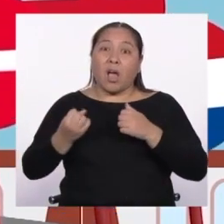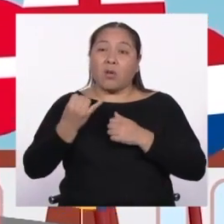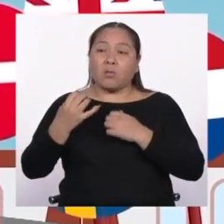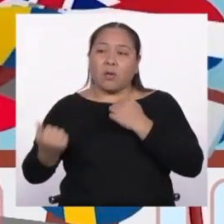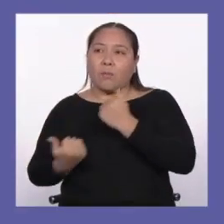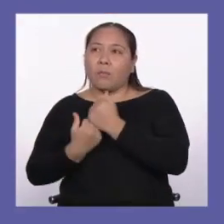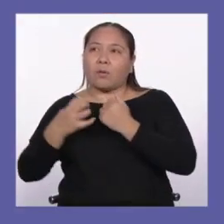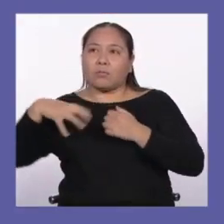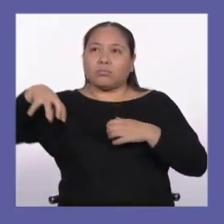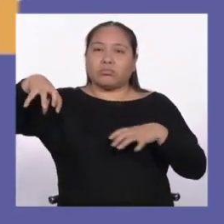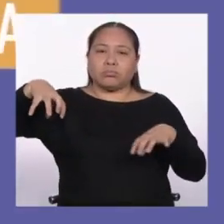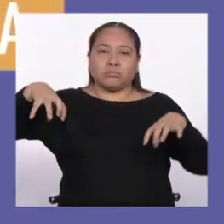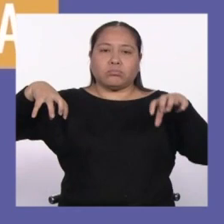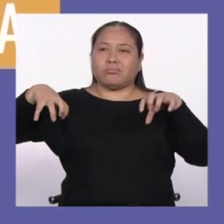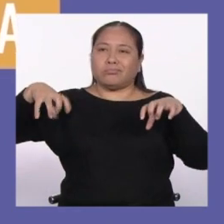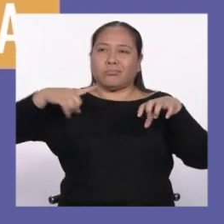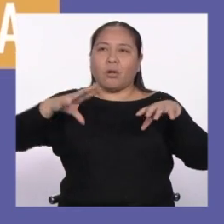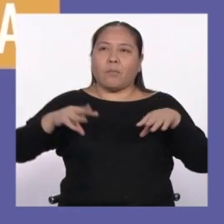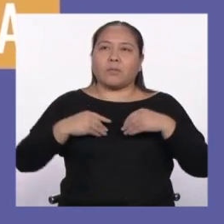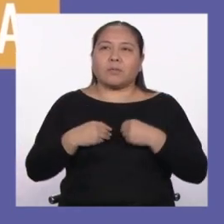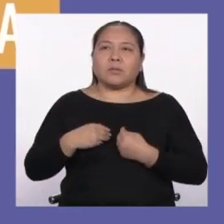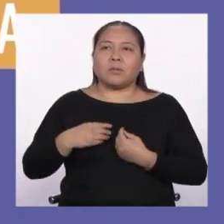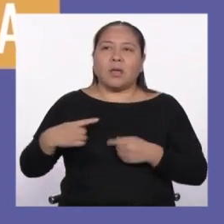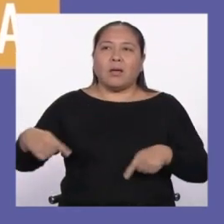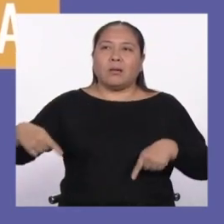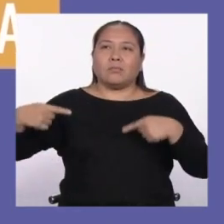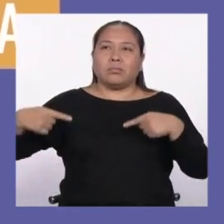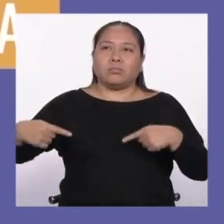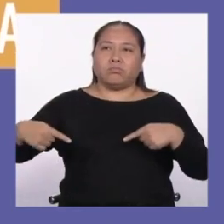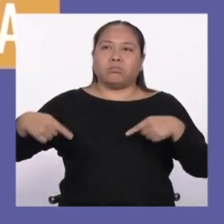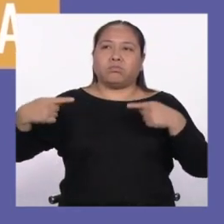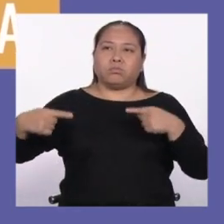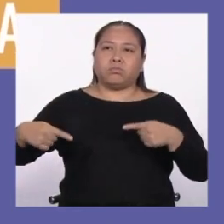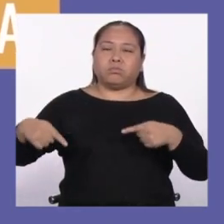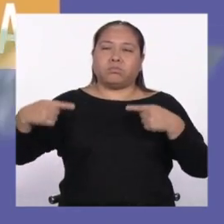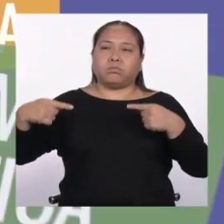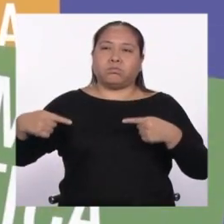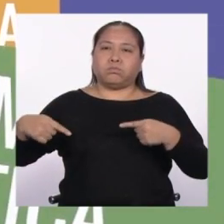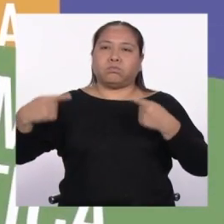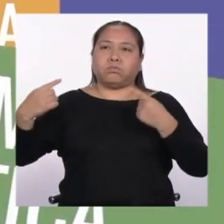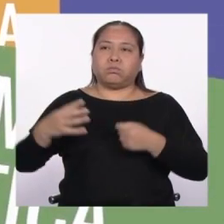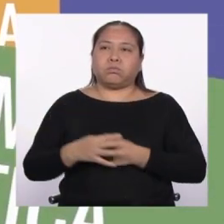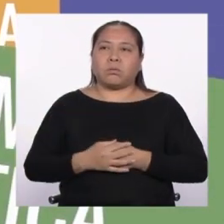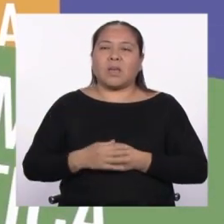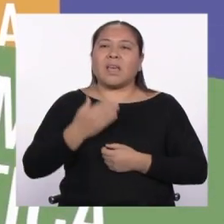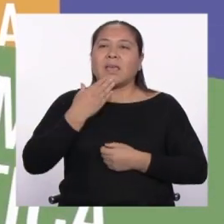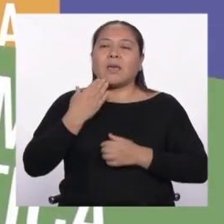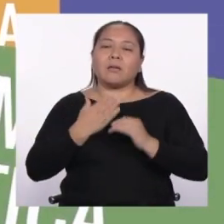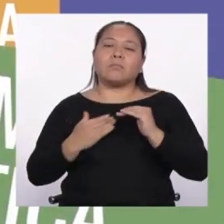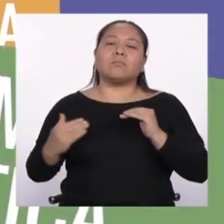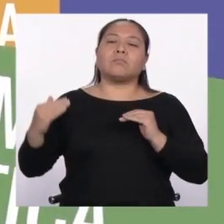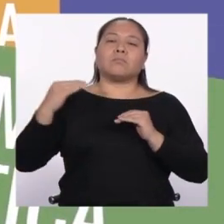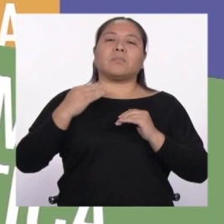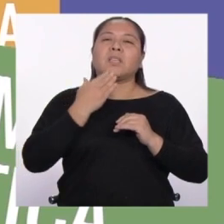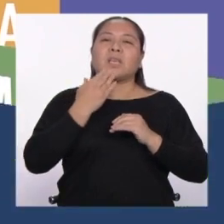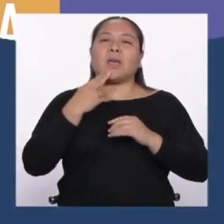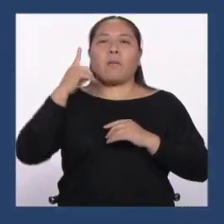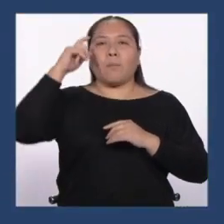en contra. Es por eso que el conflicto pasó a tener como motivo principal la supremacía política en dicho